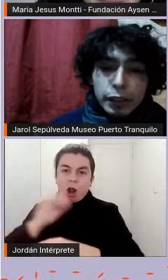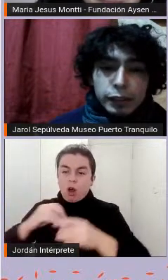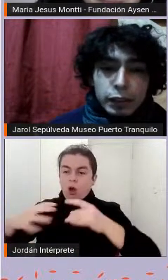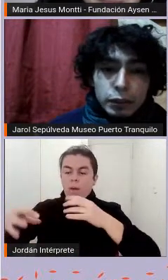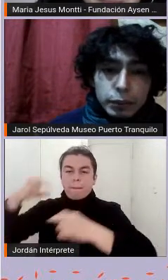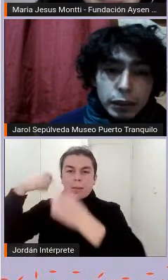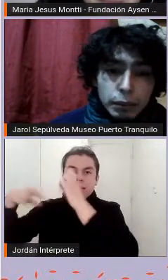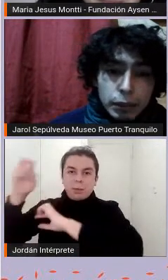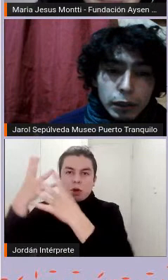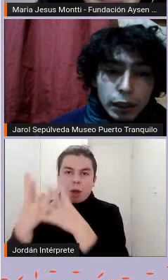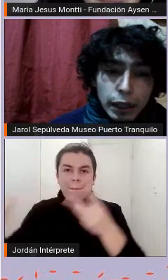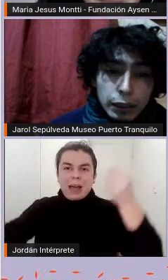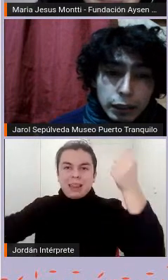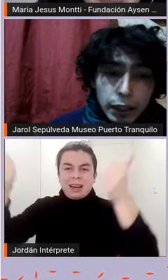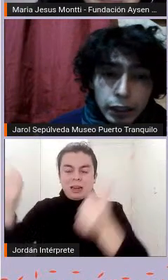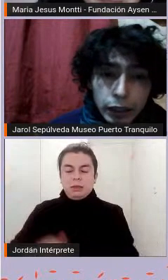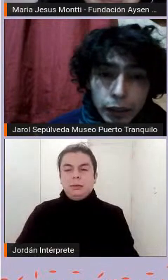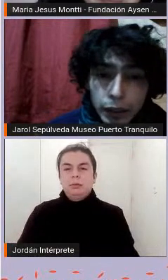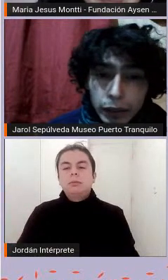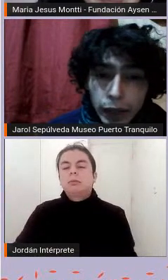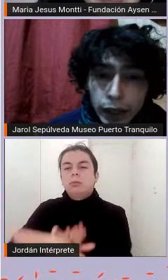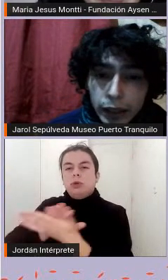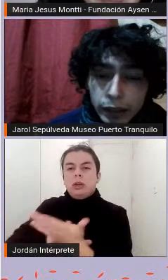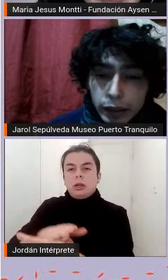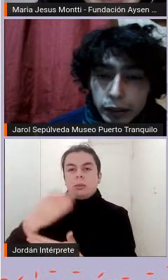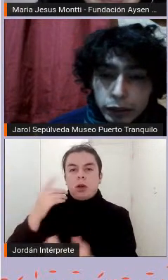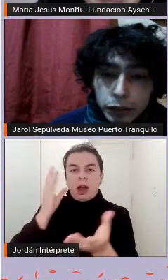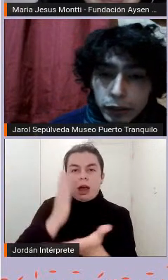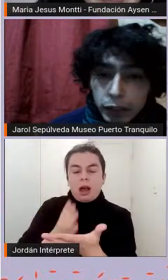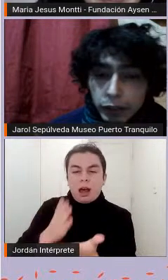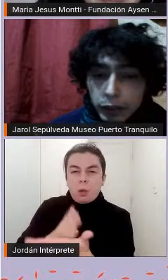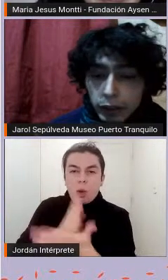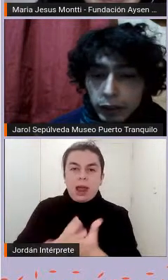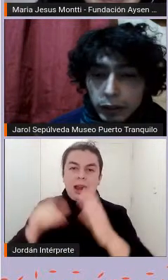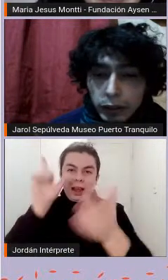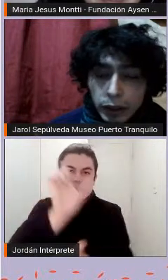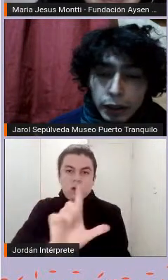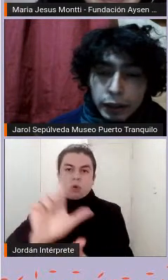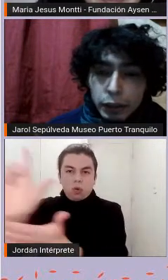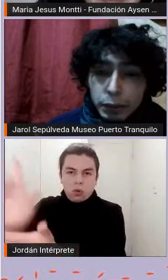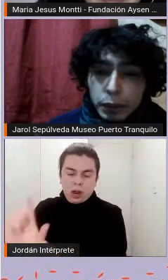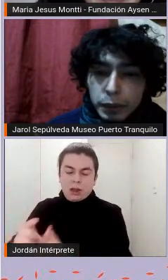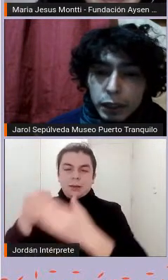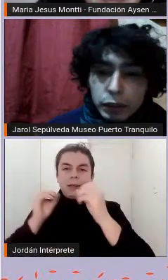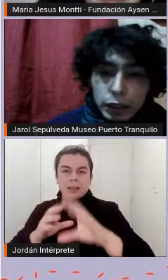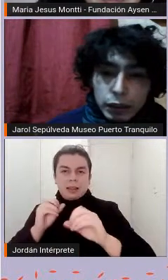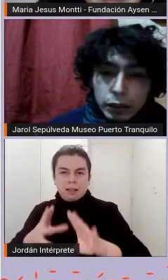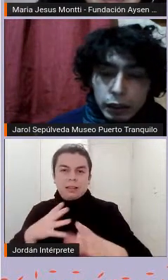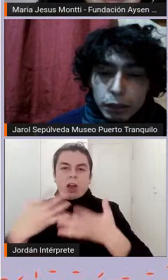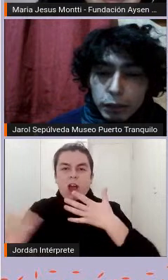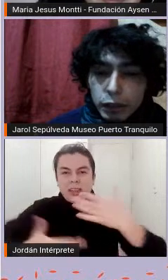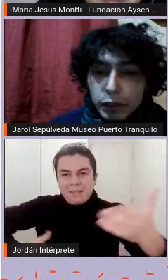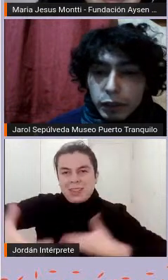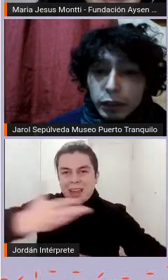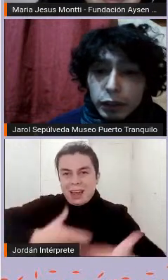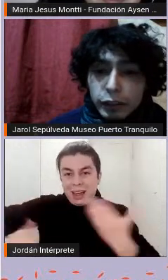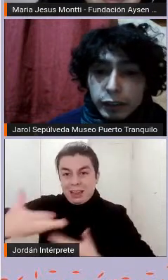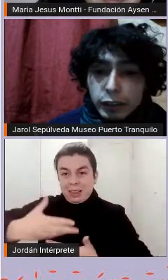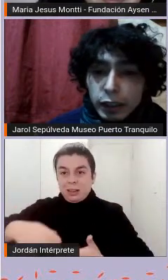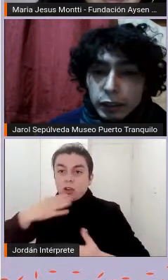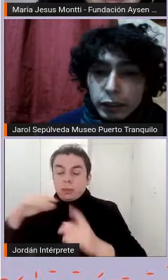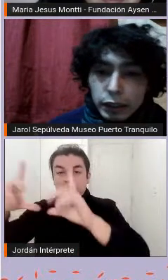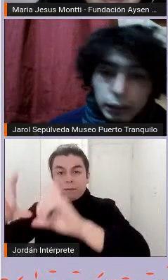ido realizando, por ejemplo, actividades con la escuela local, registro fotográfico de los mismos objetos que los pobladores nos han